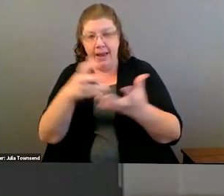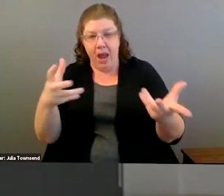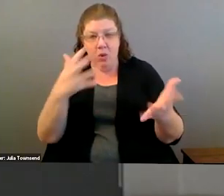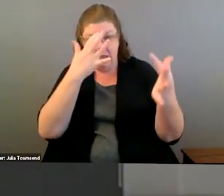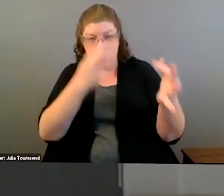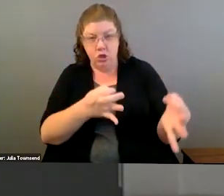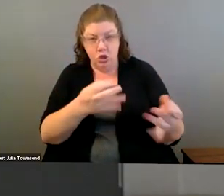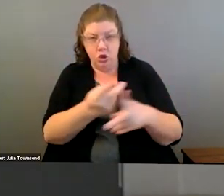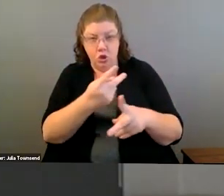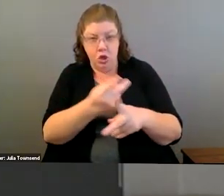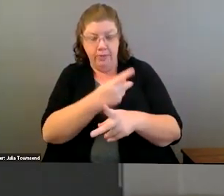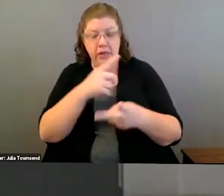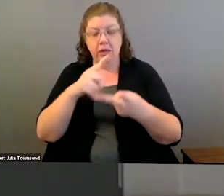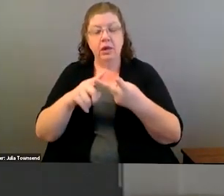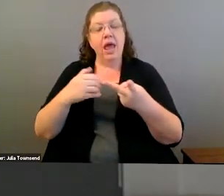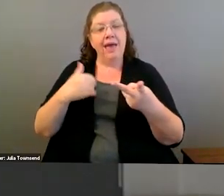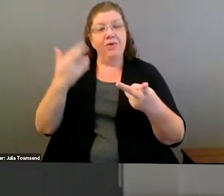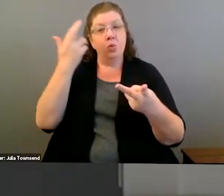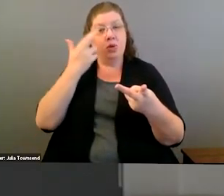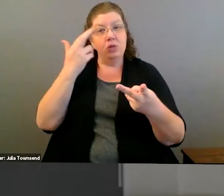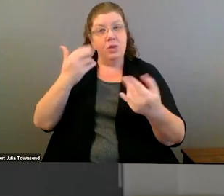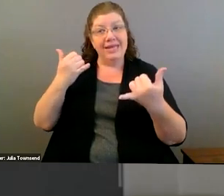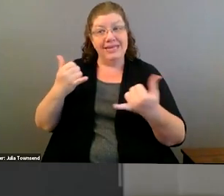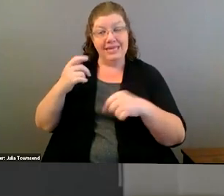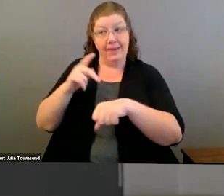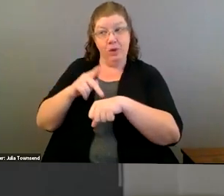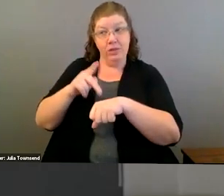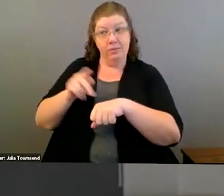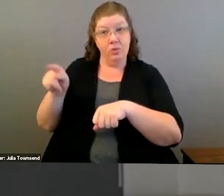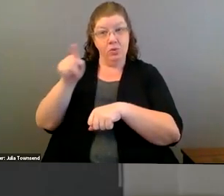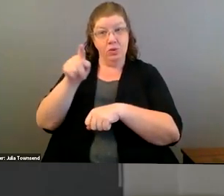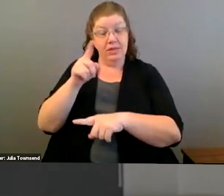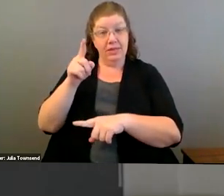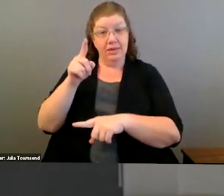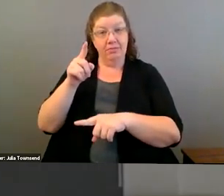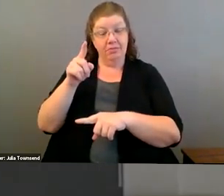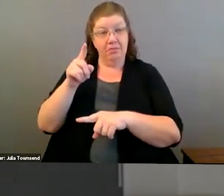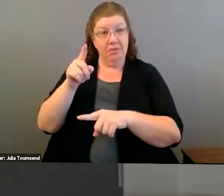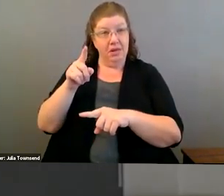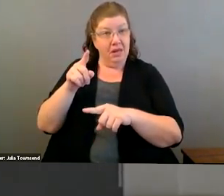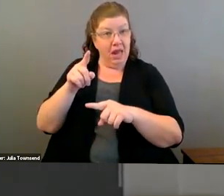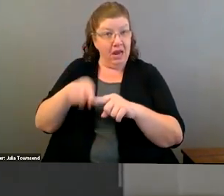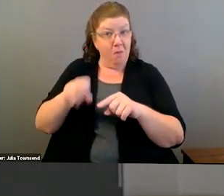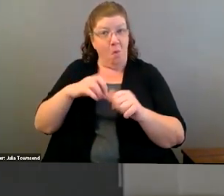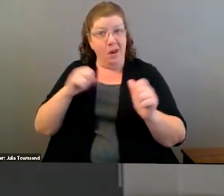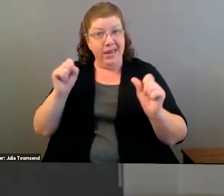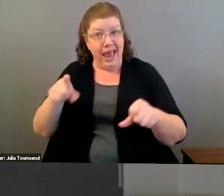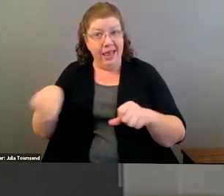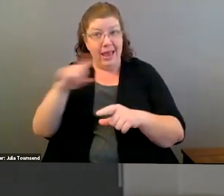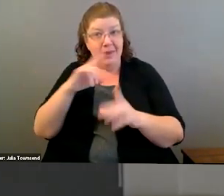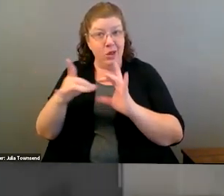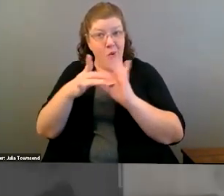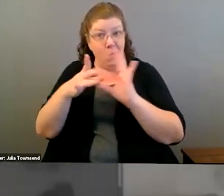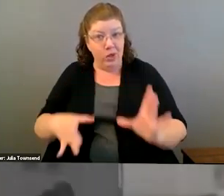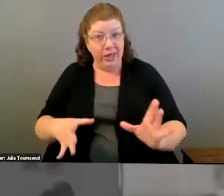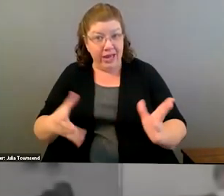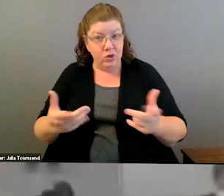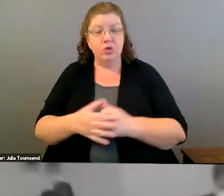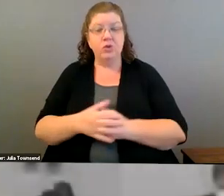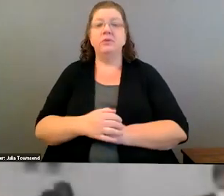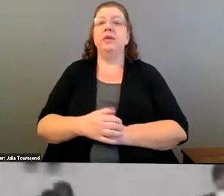y también hay una razón por la cual los directores actuales serían los coordinadores o no sí